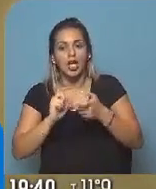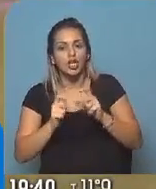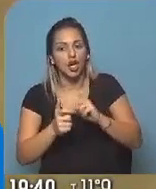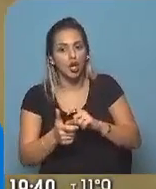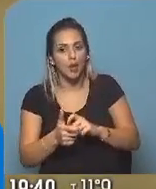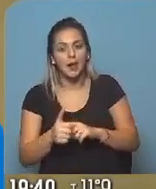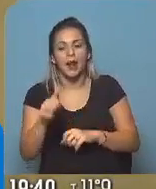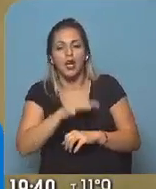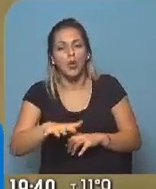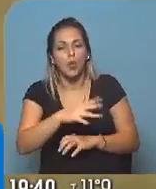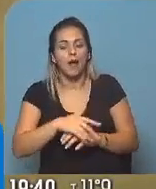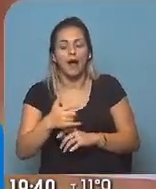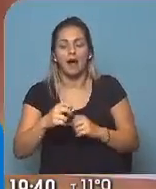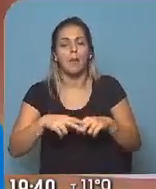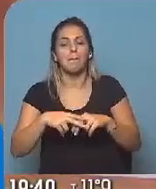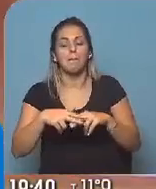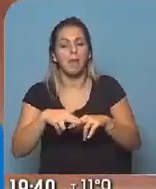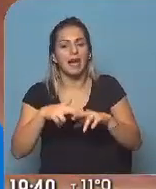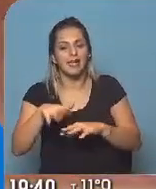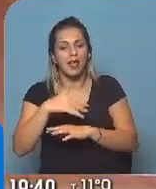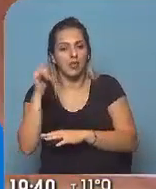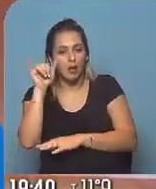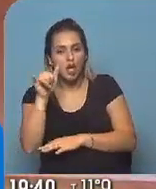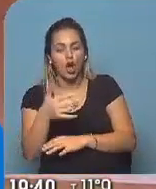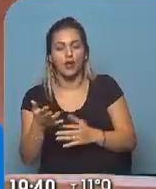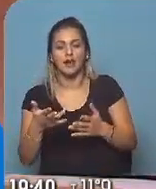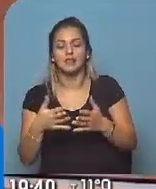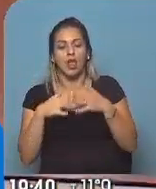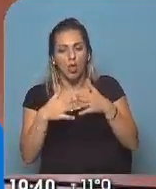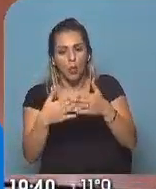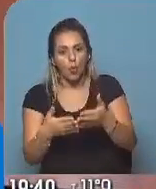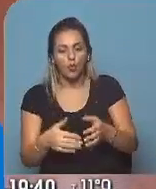parque de aviones, parque de buques, y hay que hacerlo sostenido en el tiempo